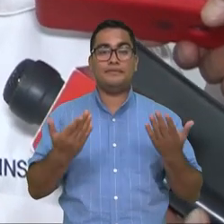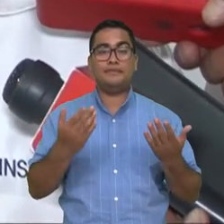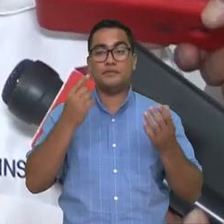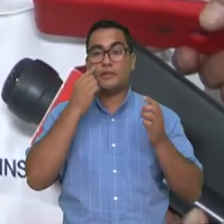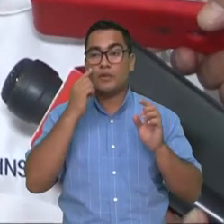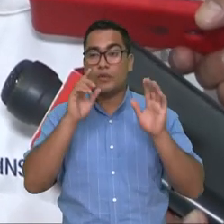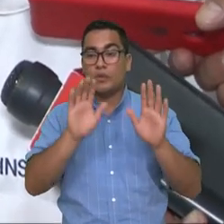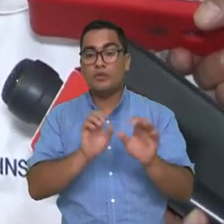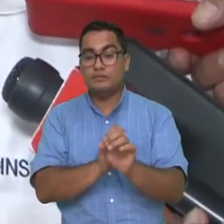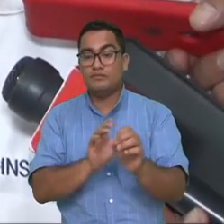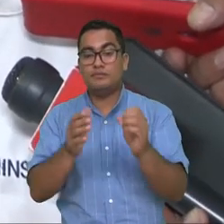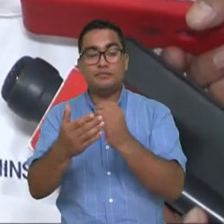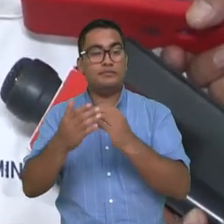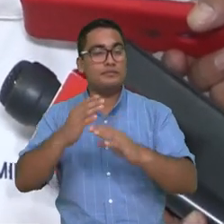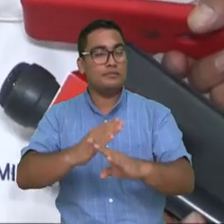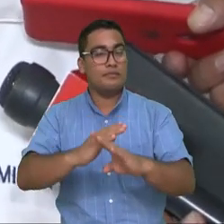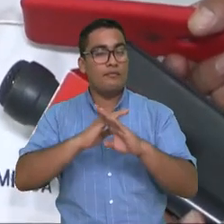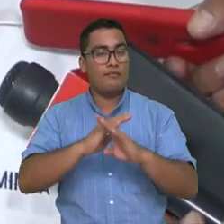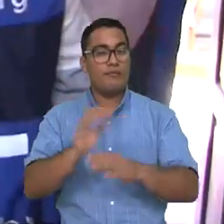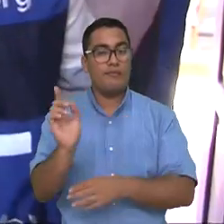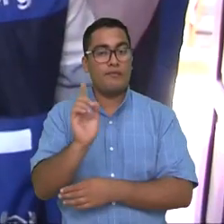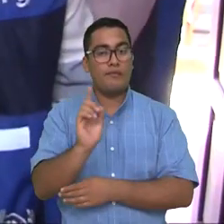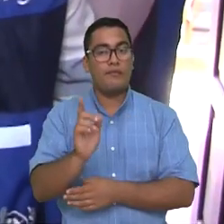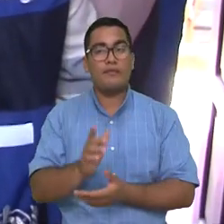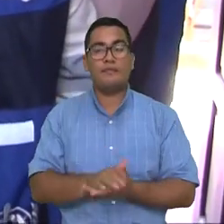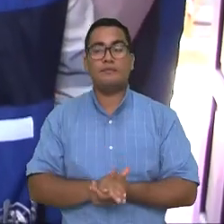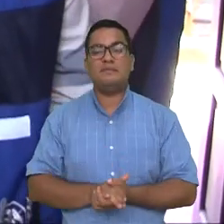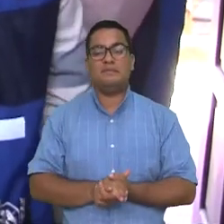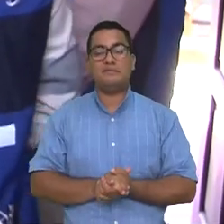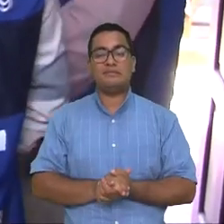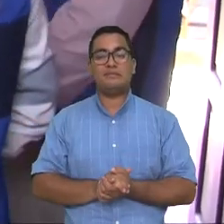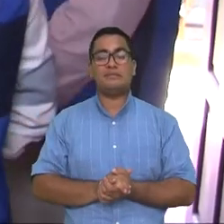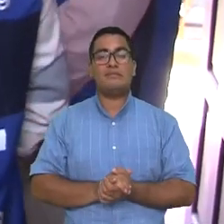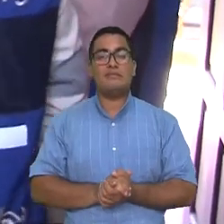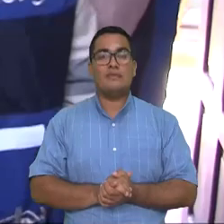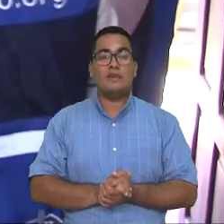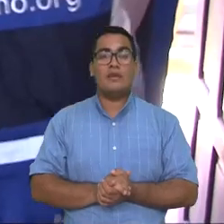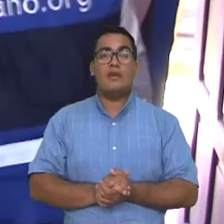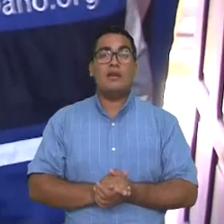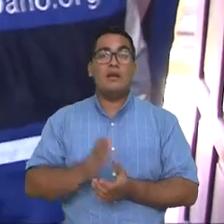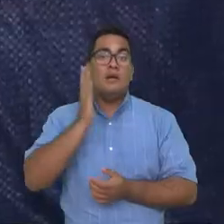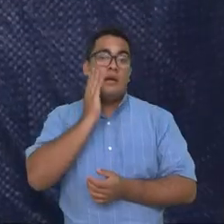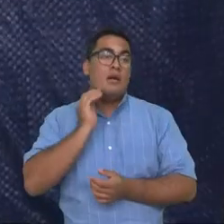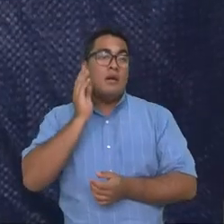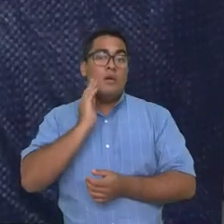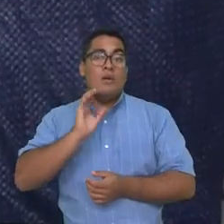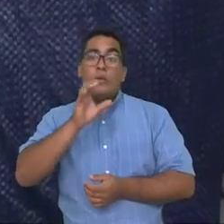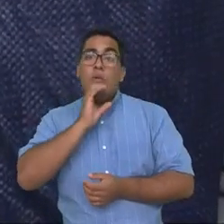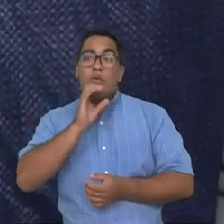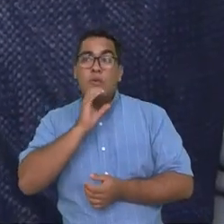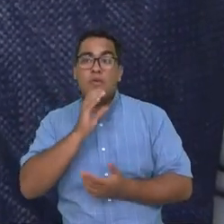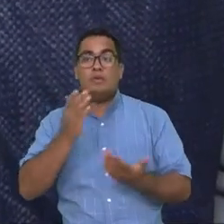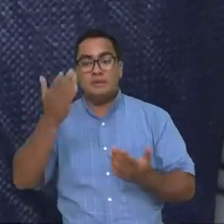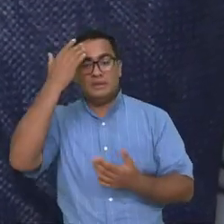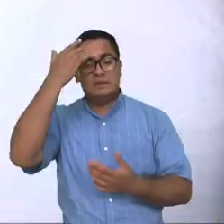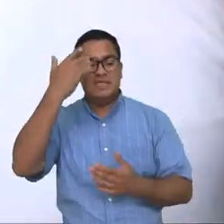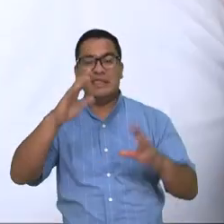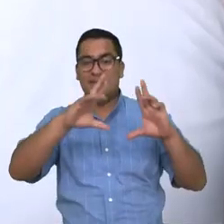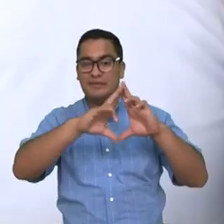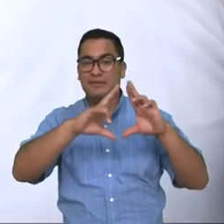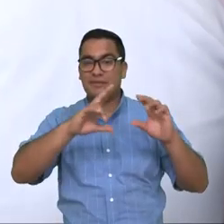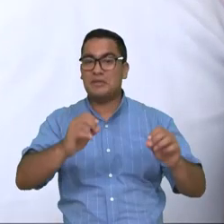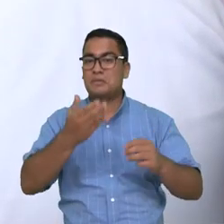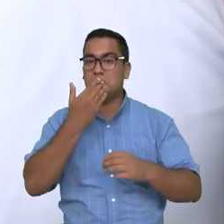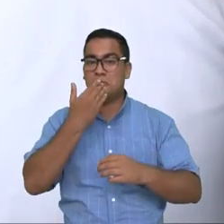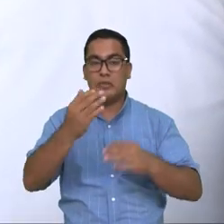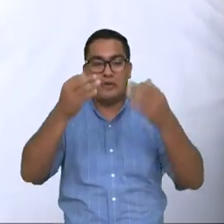para evitar que se propague esta enfermedad. Los especialistas cubanos consideran que Nicaragua ha cumplido de forma correcta con